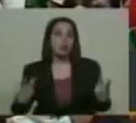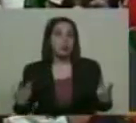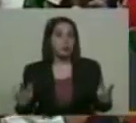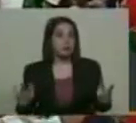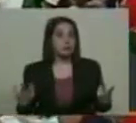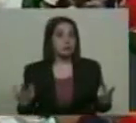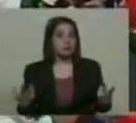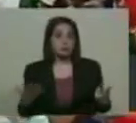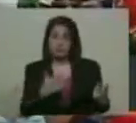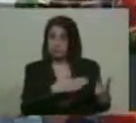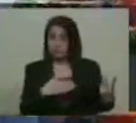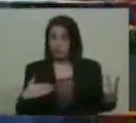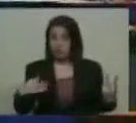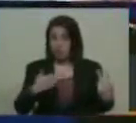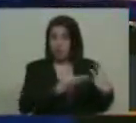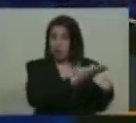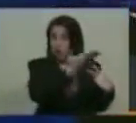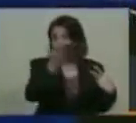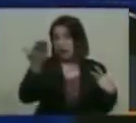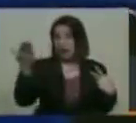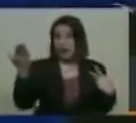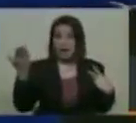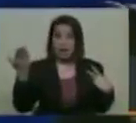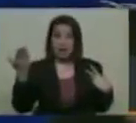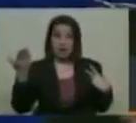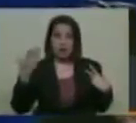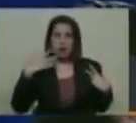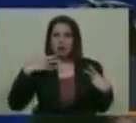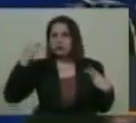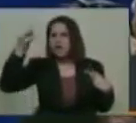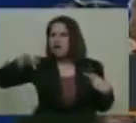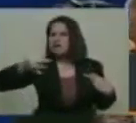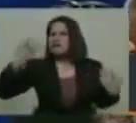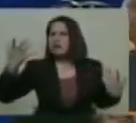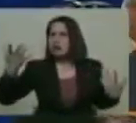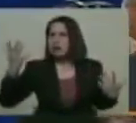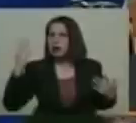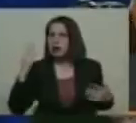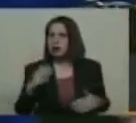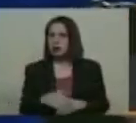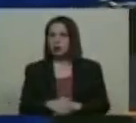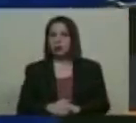Yo quiero que ellos sean serios,